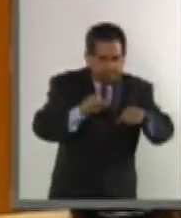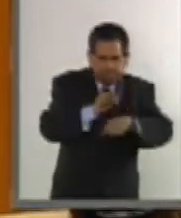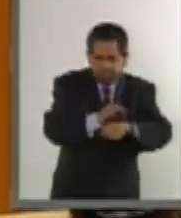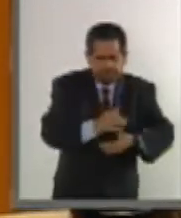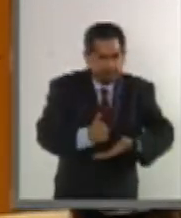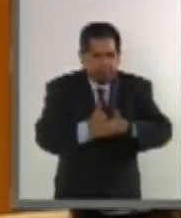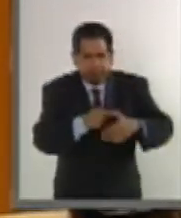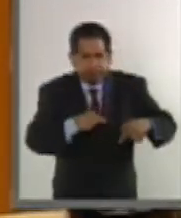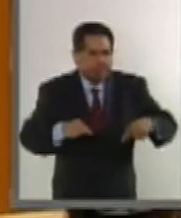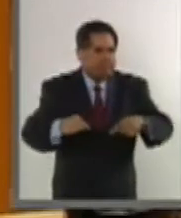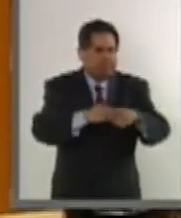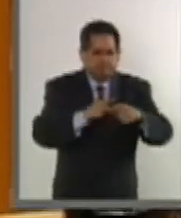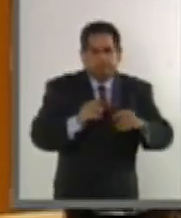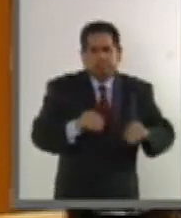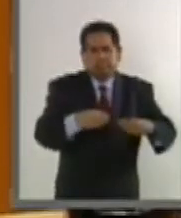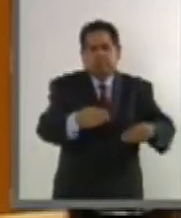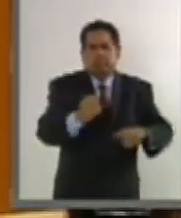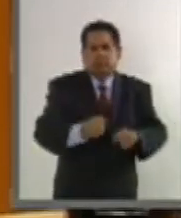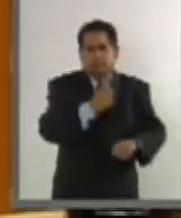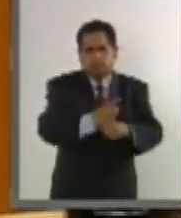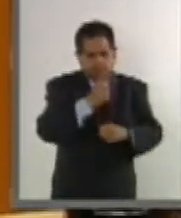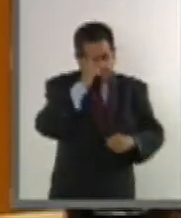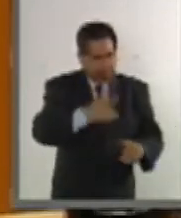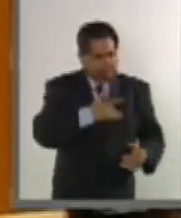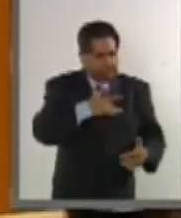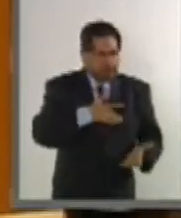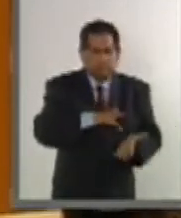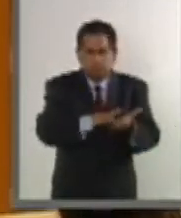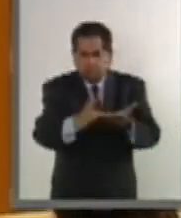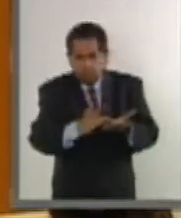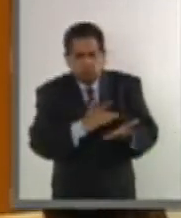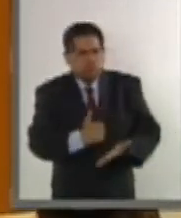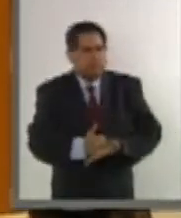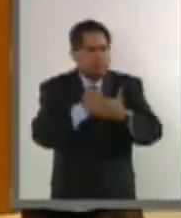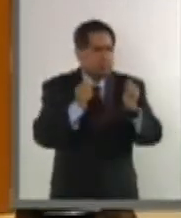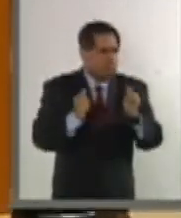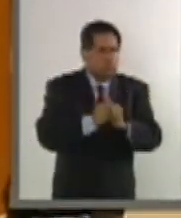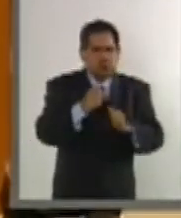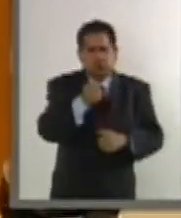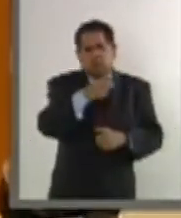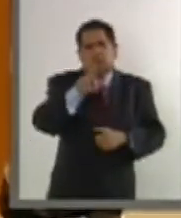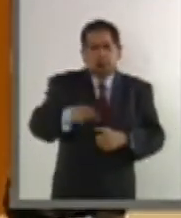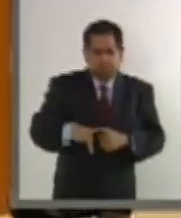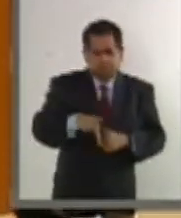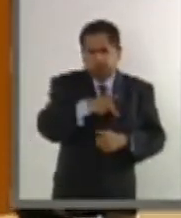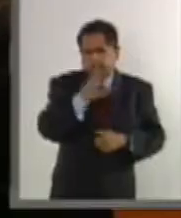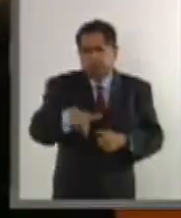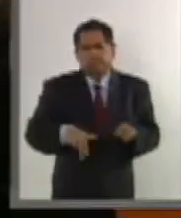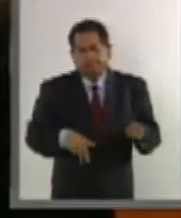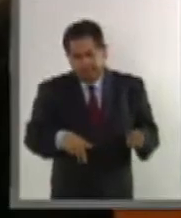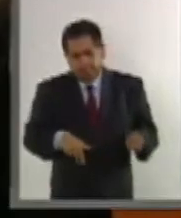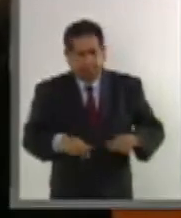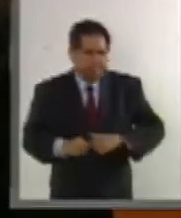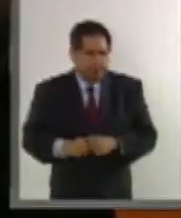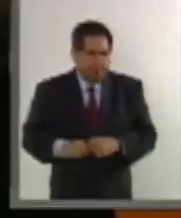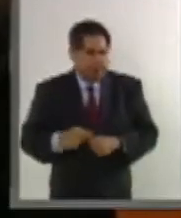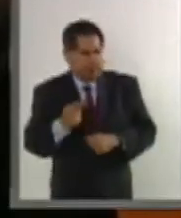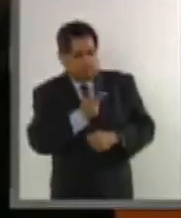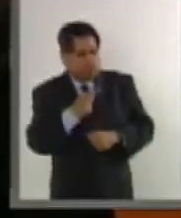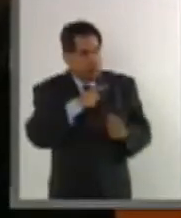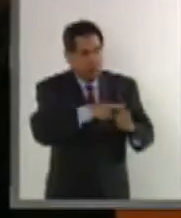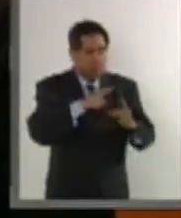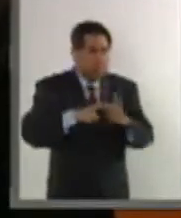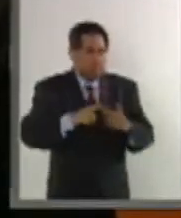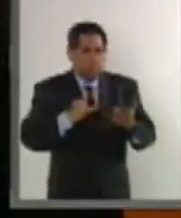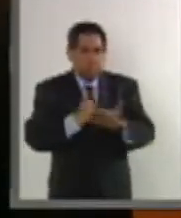también ampliando las oportunidades de cooperación y de intercambio con San Juan en Puerto Rico. Los dos nombramientos